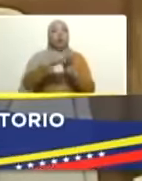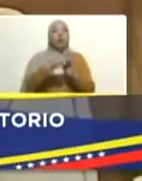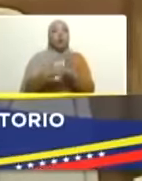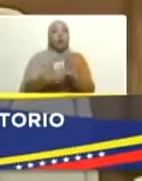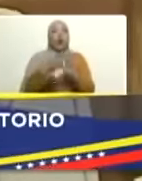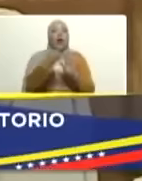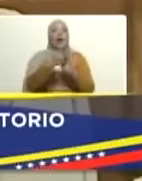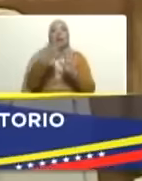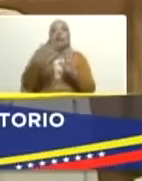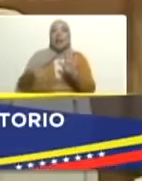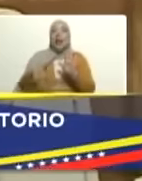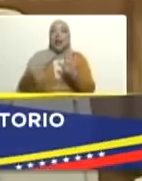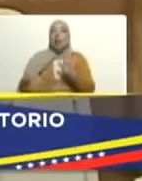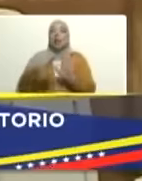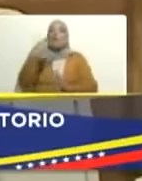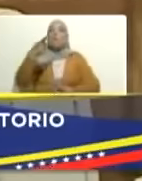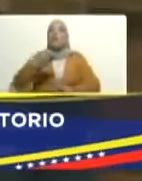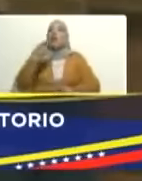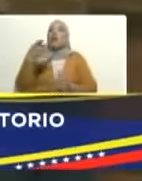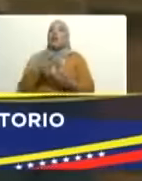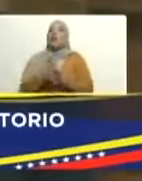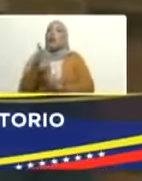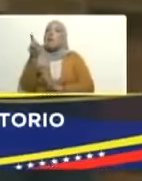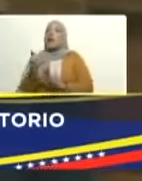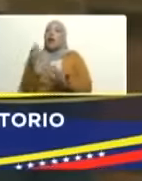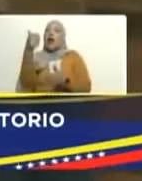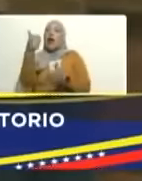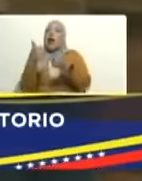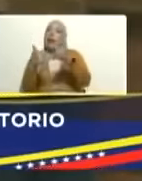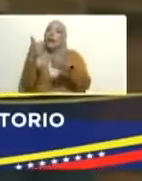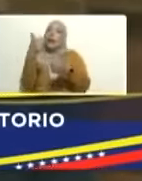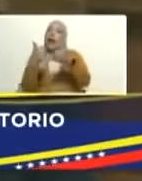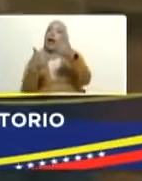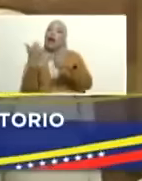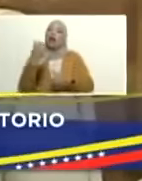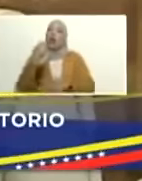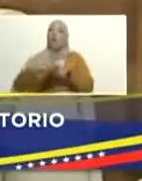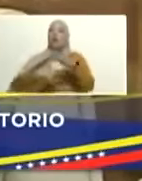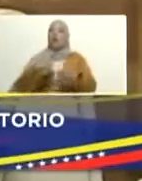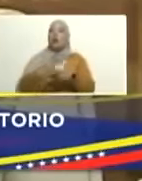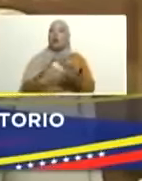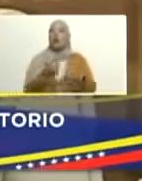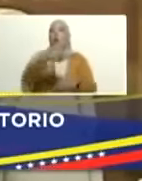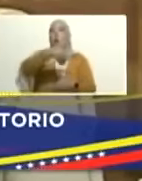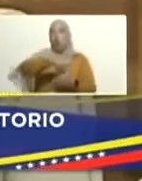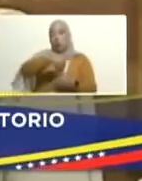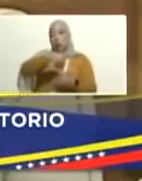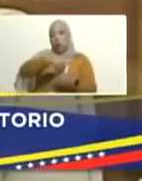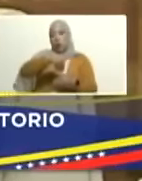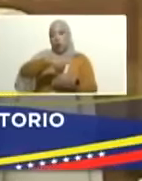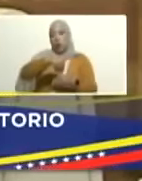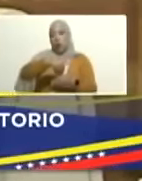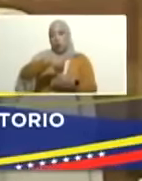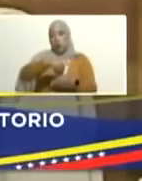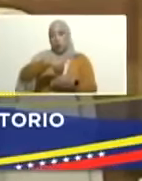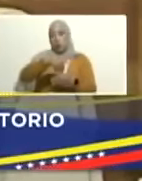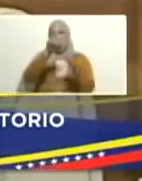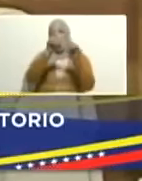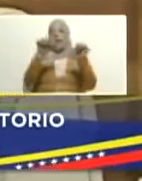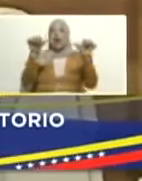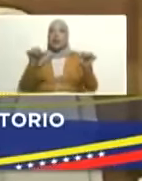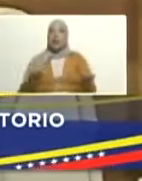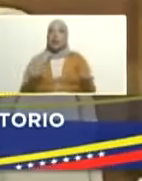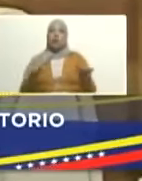políticos y también el desarrollo que en la Constitución se hace del sistema